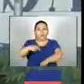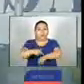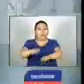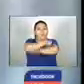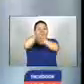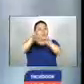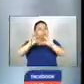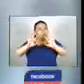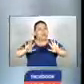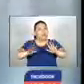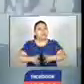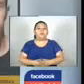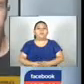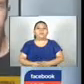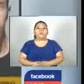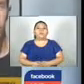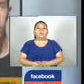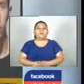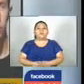mañana.